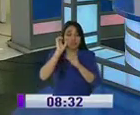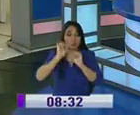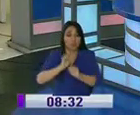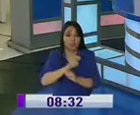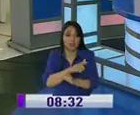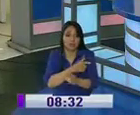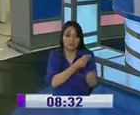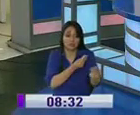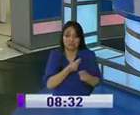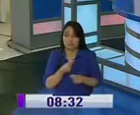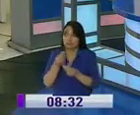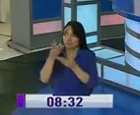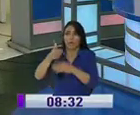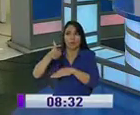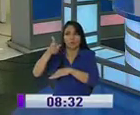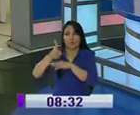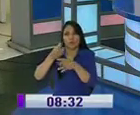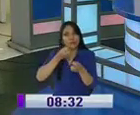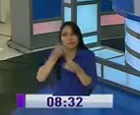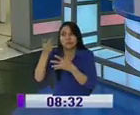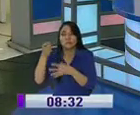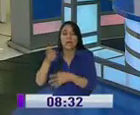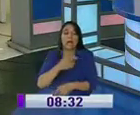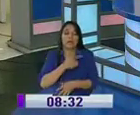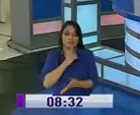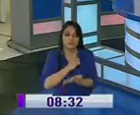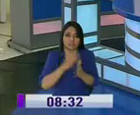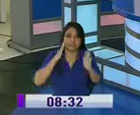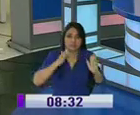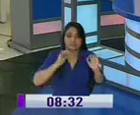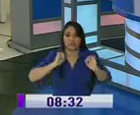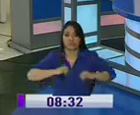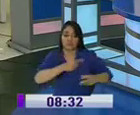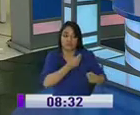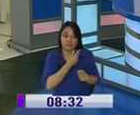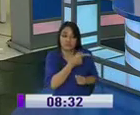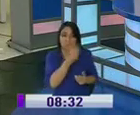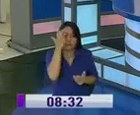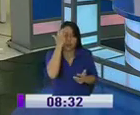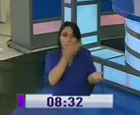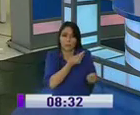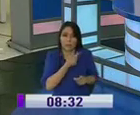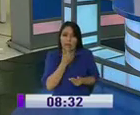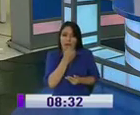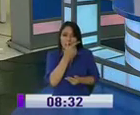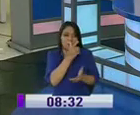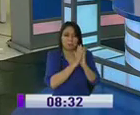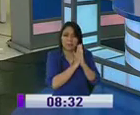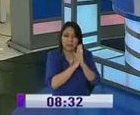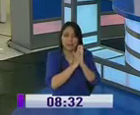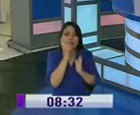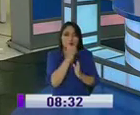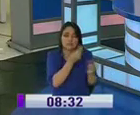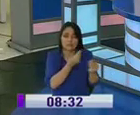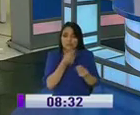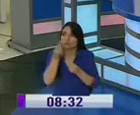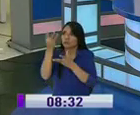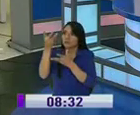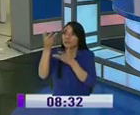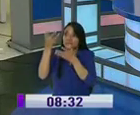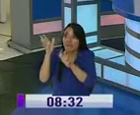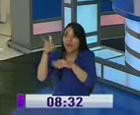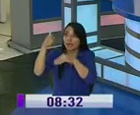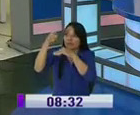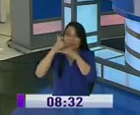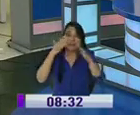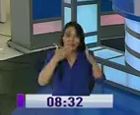frente a las autoridades y darles a conocer sus inquietudes, y más aún nos sentimos recontra satisfechos cuando vemos que hacemos eco